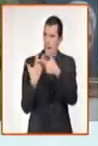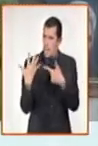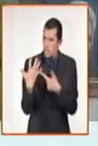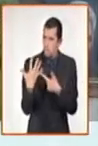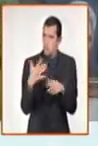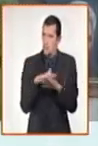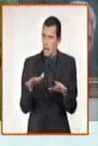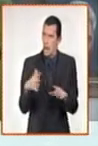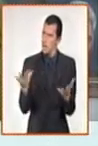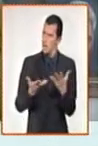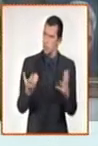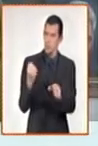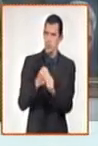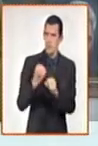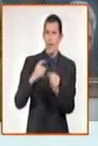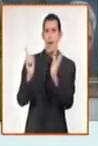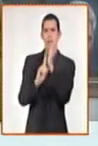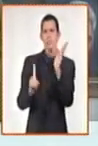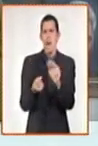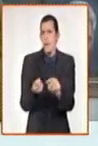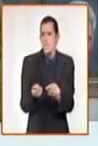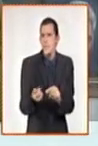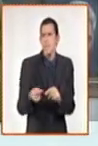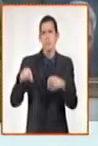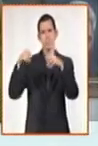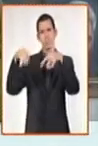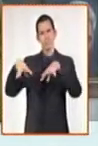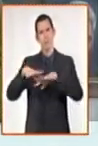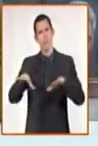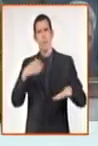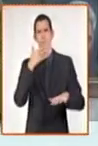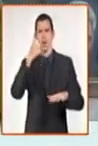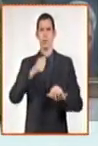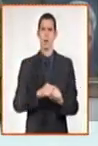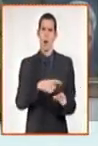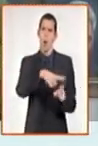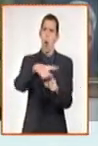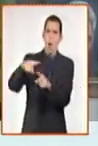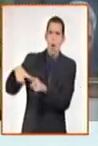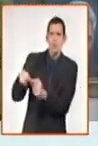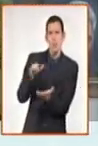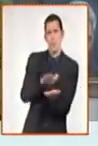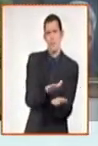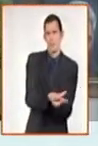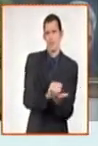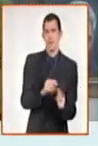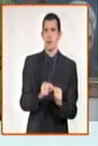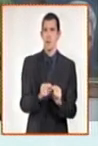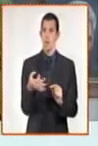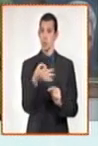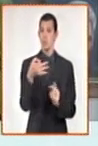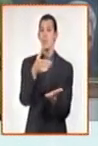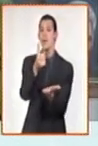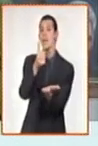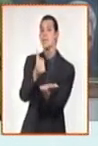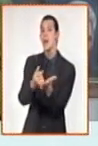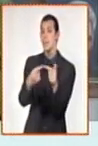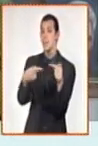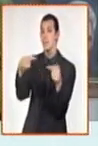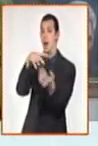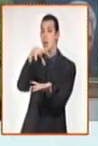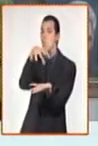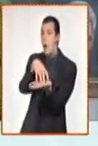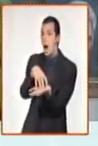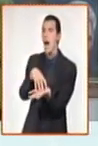se ha estado tomando decisión a partir del apoyo que hemos estado recibiendo del país, de que el resto de las cabeceras de los municipios, utilizando la